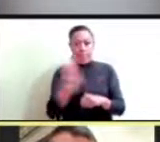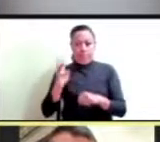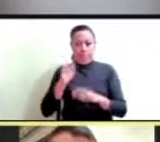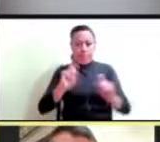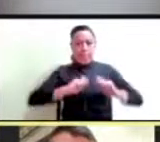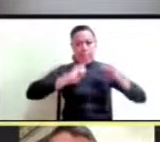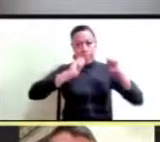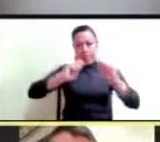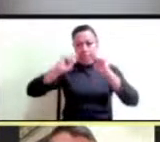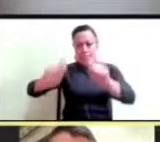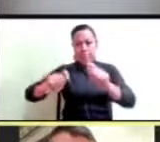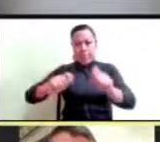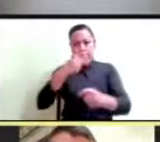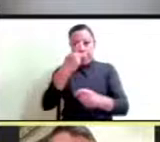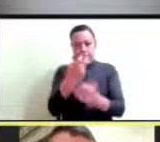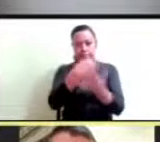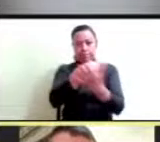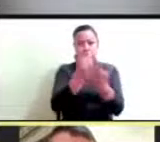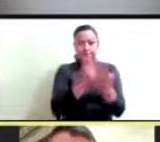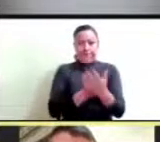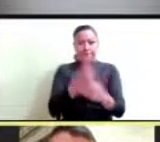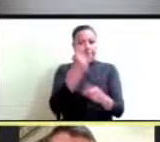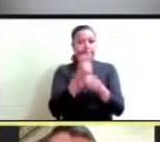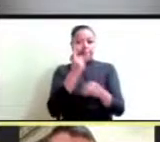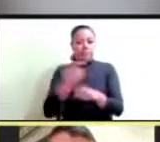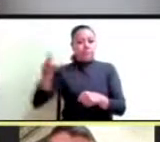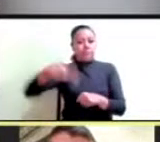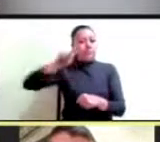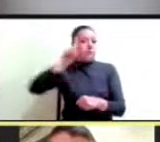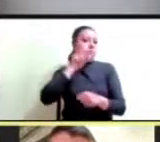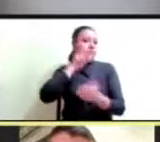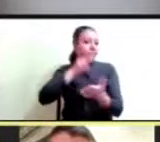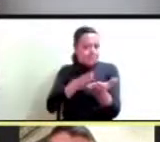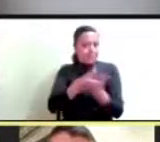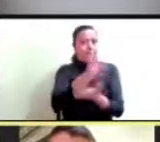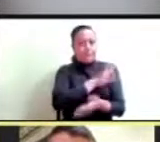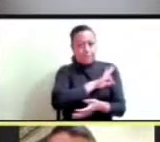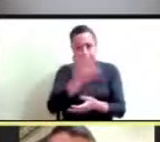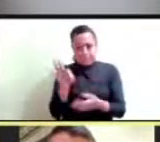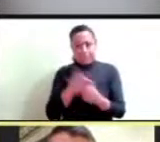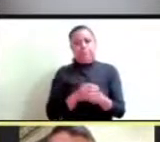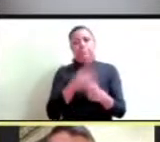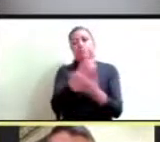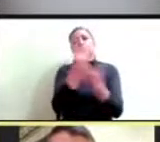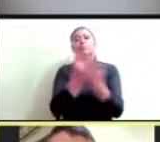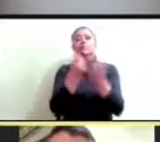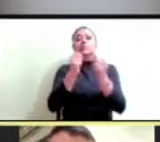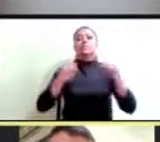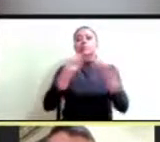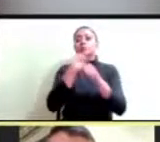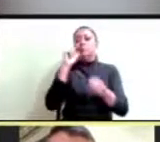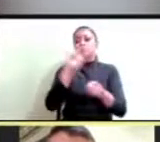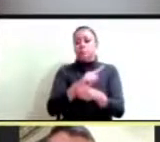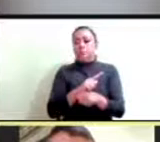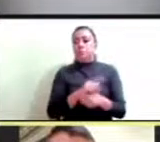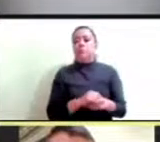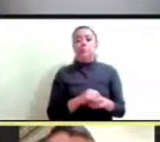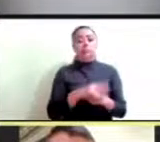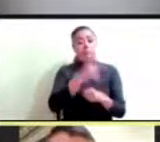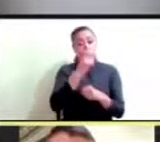programas, primero sean las mujeres las que accedan a los programas sociales. Esto también está considerado en